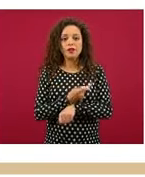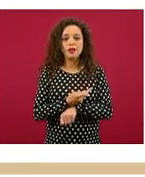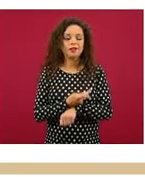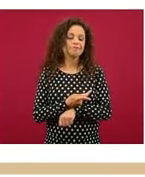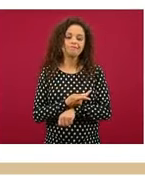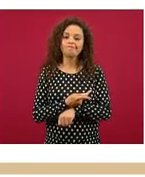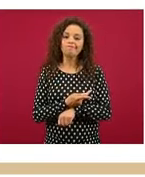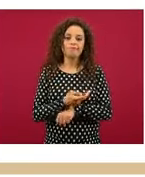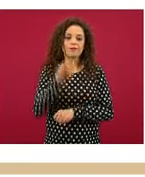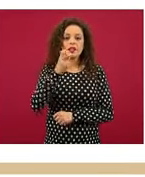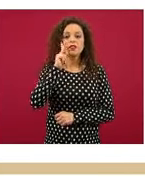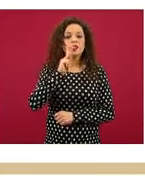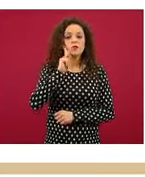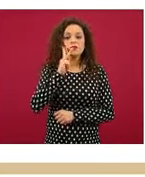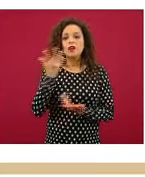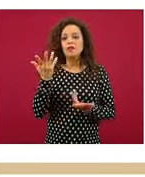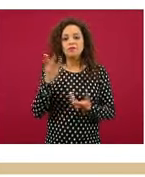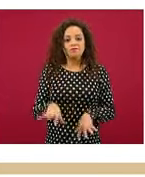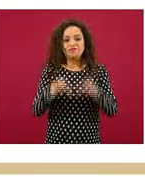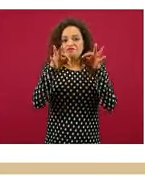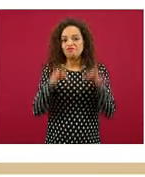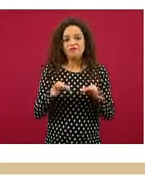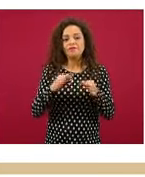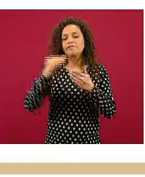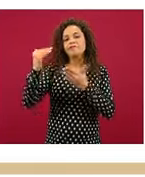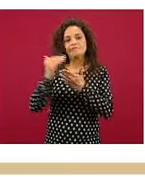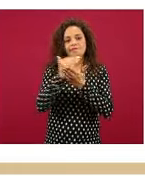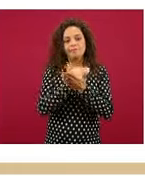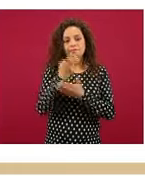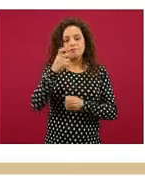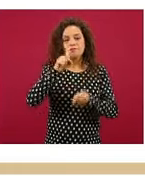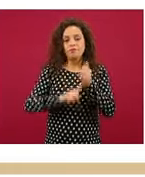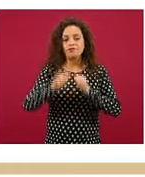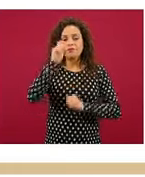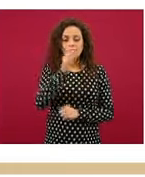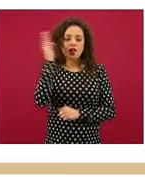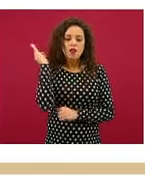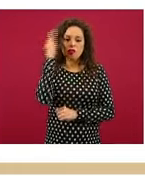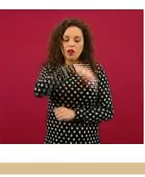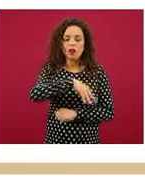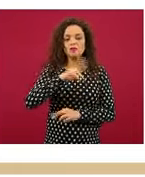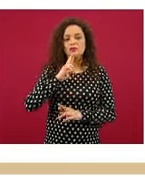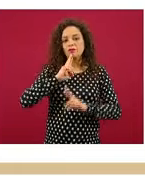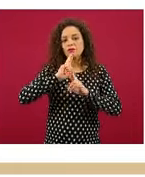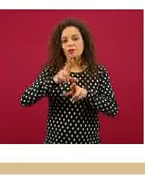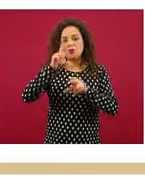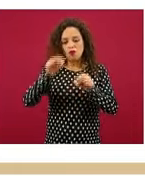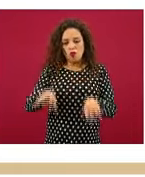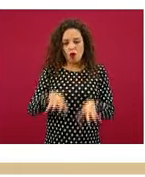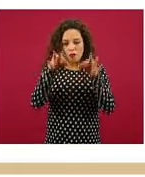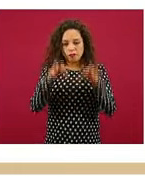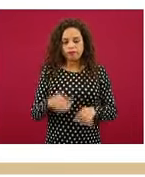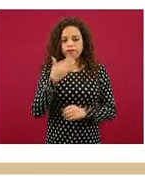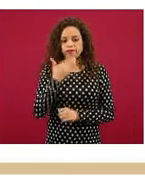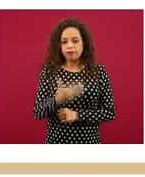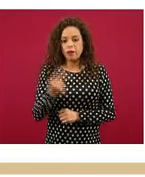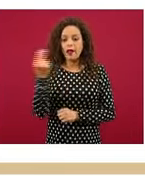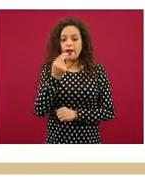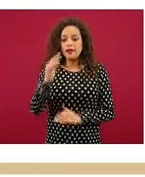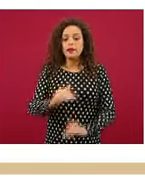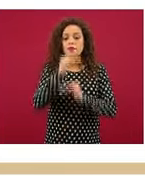el desempeño de la prueba disminuye y puedo tener falsos resultados no adecuados. Entonces, tengo que tener hasta